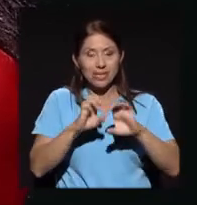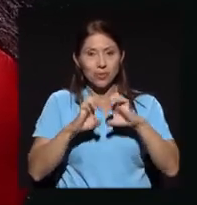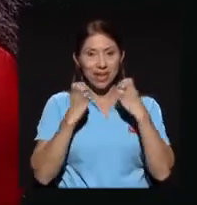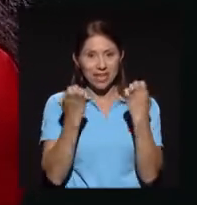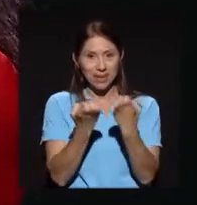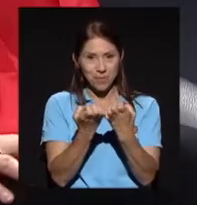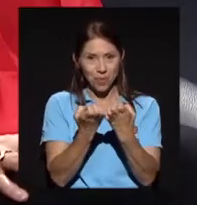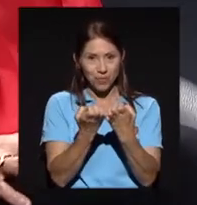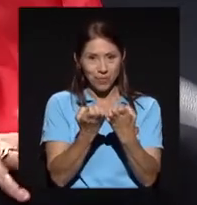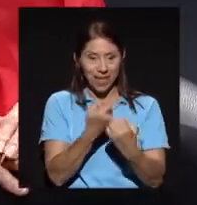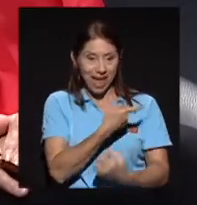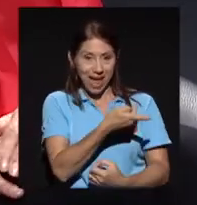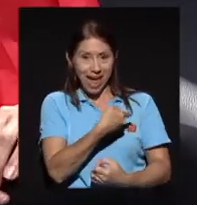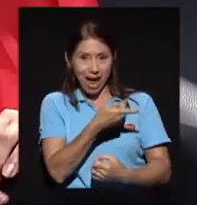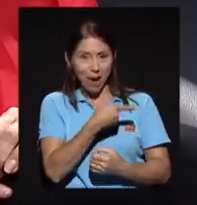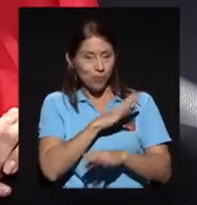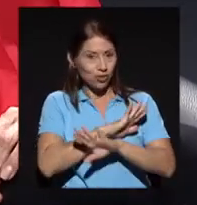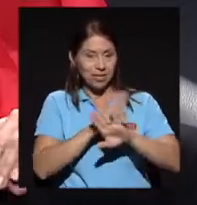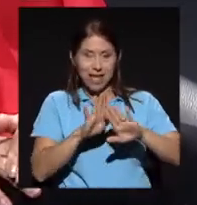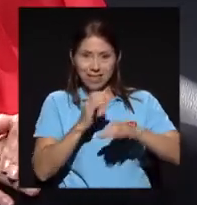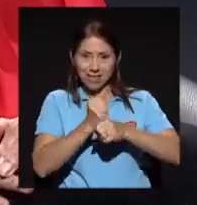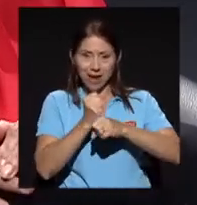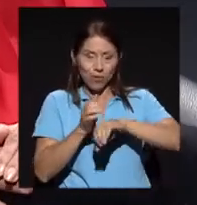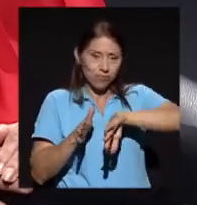dejábamos de trabajar para dedicarnos un año completo